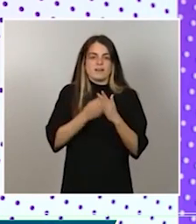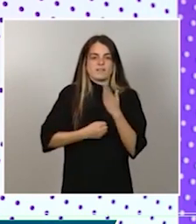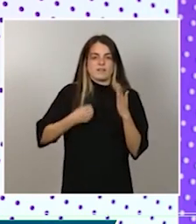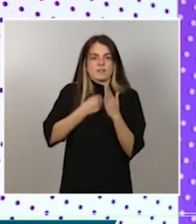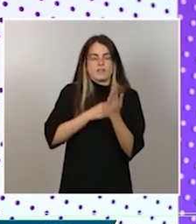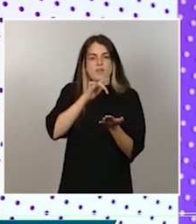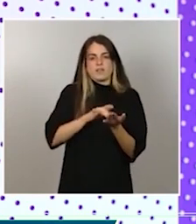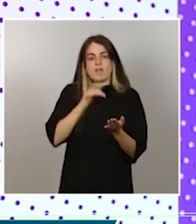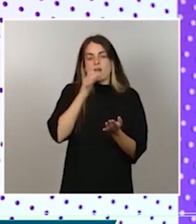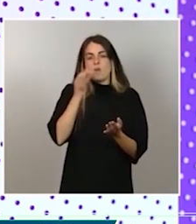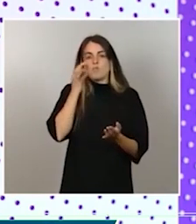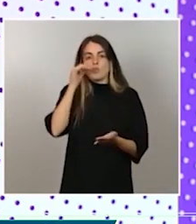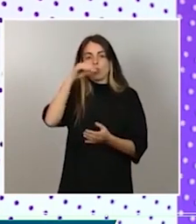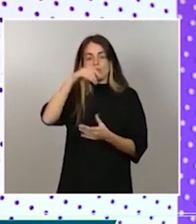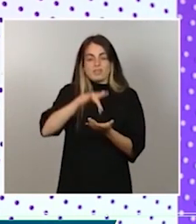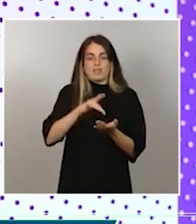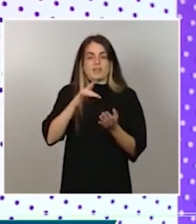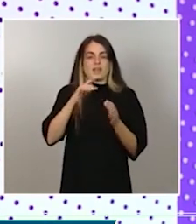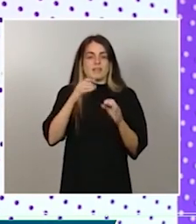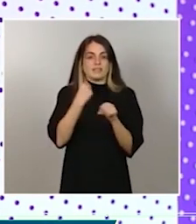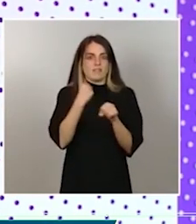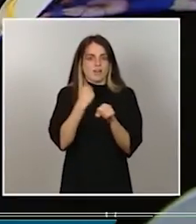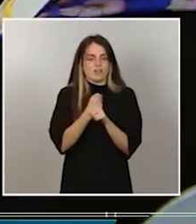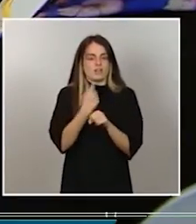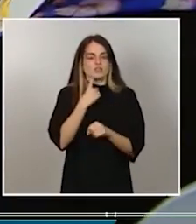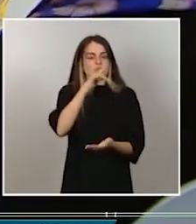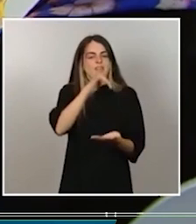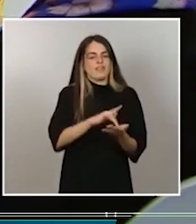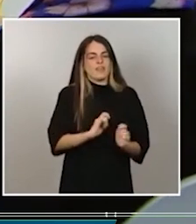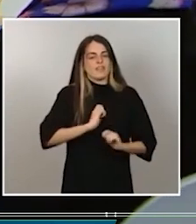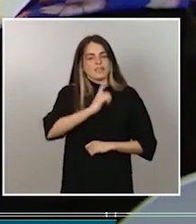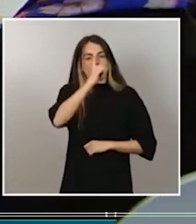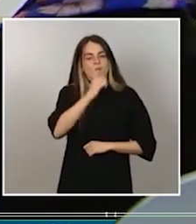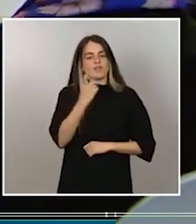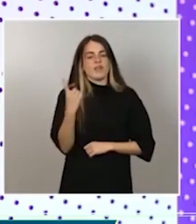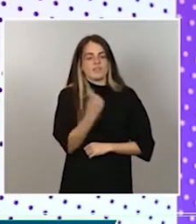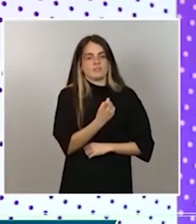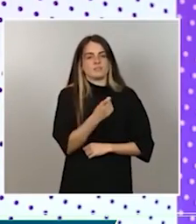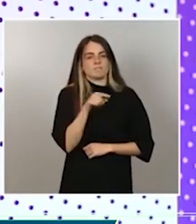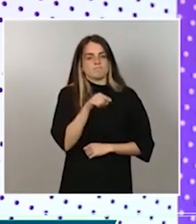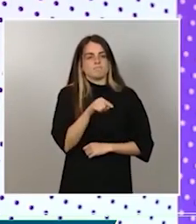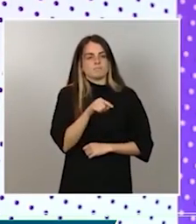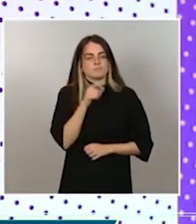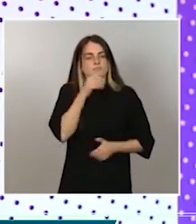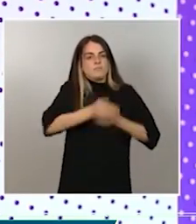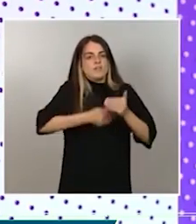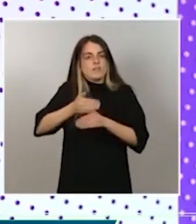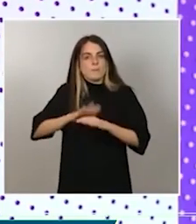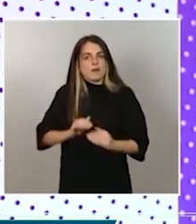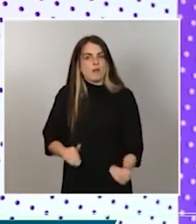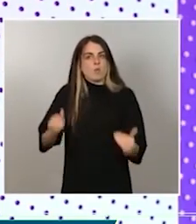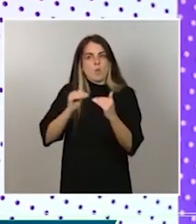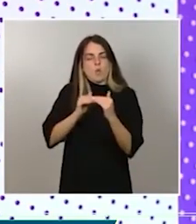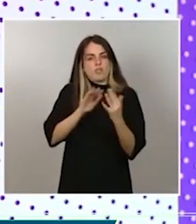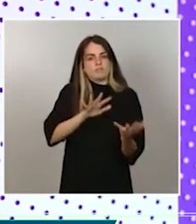España? Exactamente lo contrario. Es decir, la política fiscal de Pedro Sánchez nada a contracorriente en Europa, a pesar de que somos el país y la